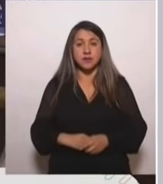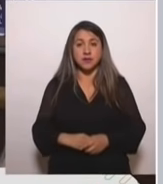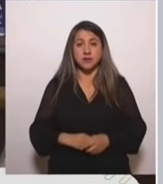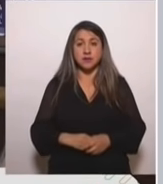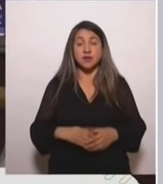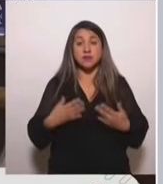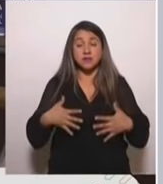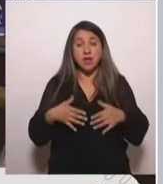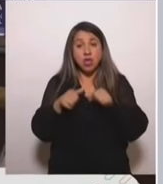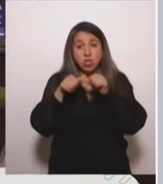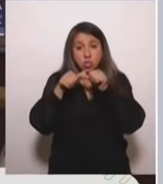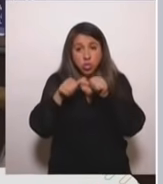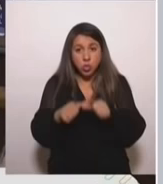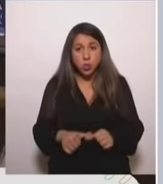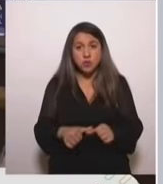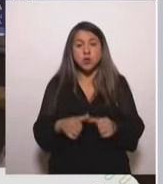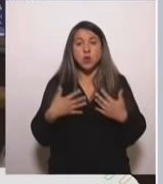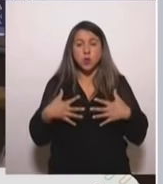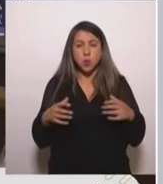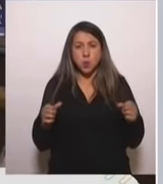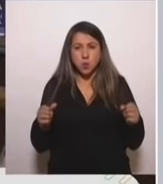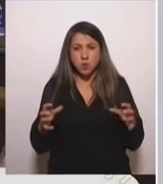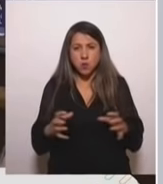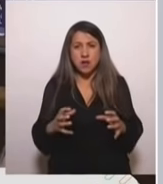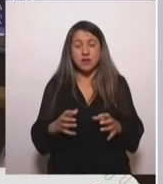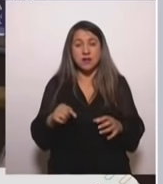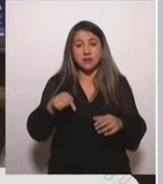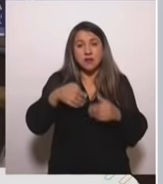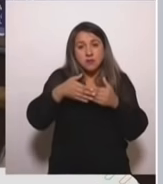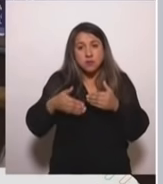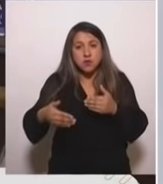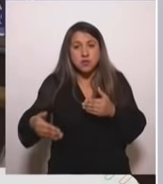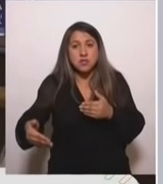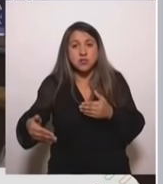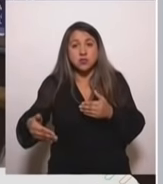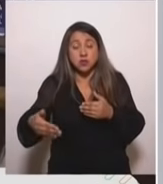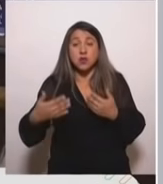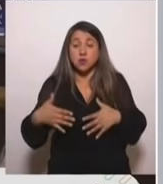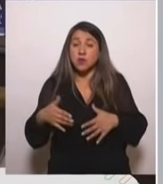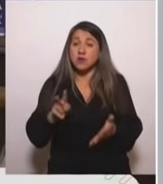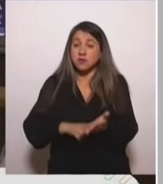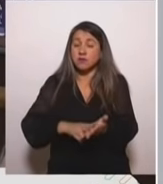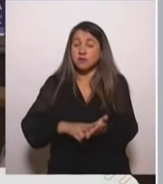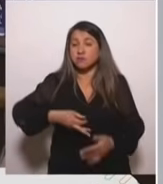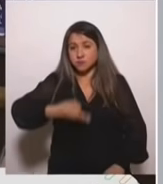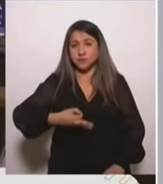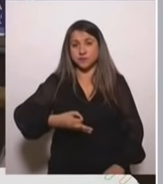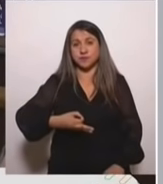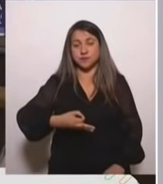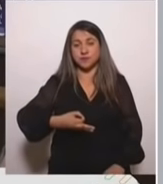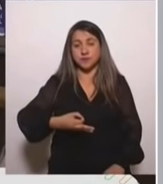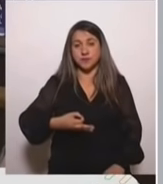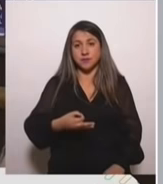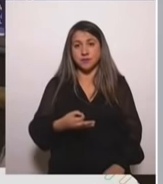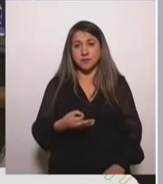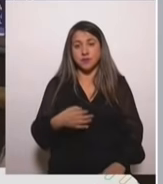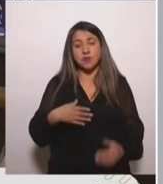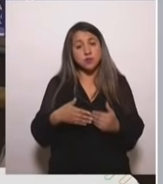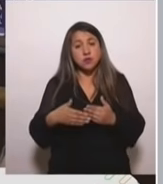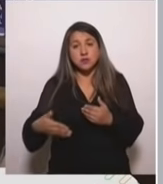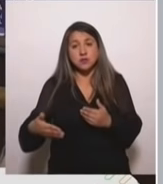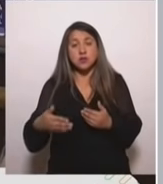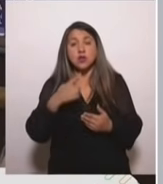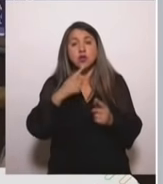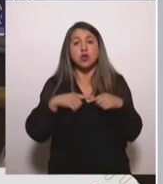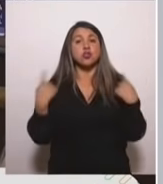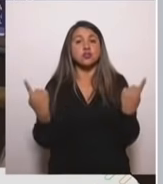normas transitorias del reglamento que pudieran tener vigencia inmediata. Y para ese efecto ha sugerido él en el